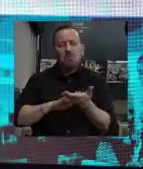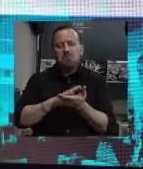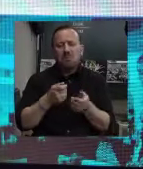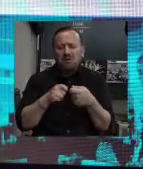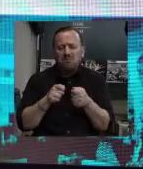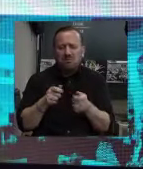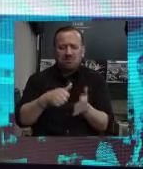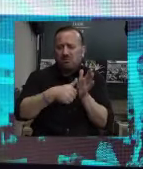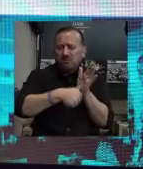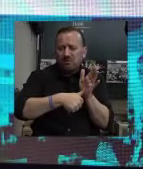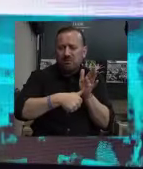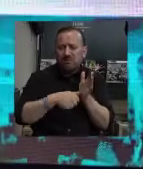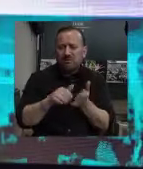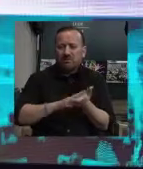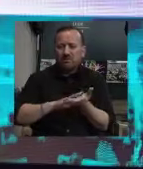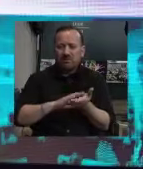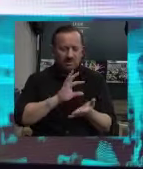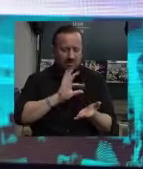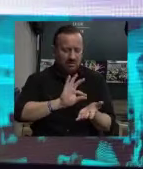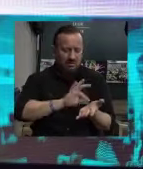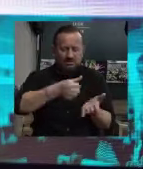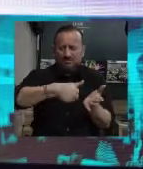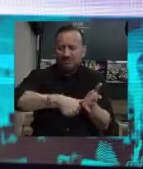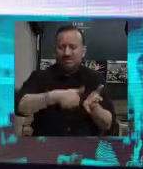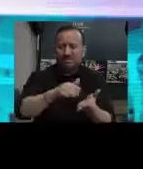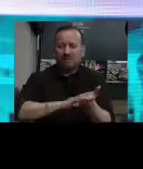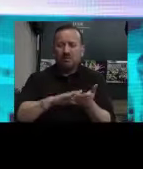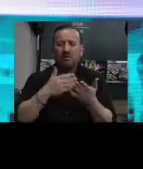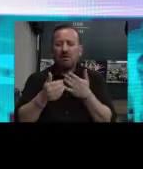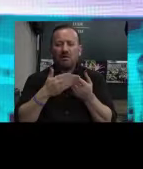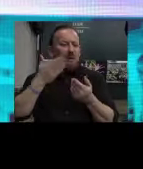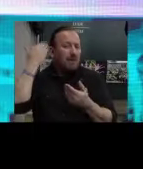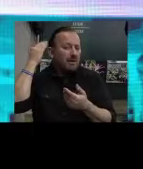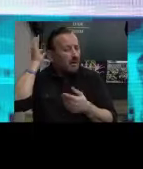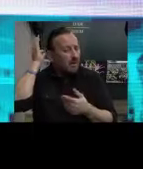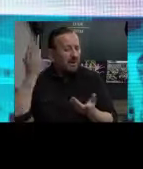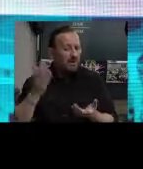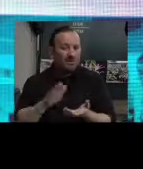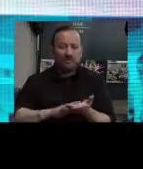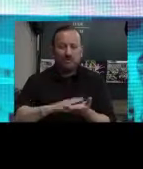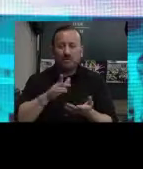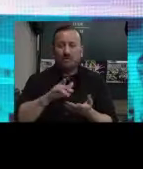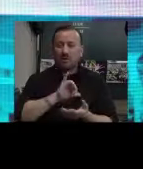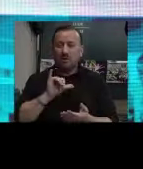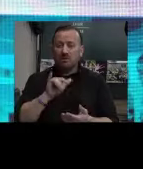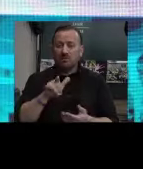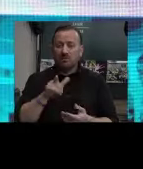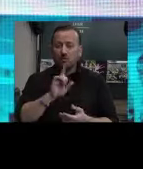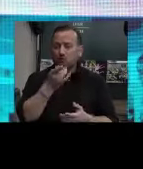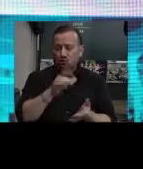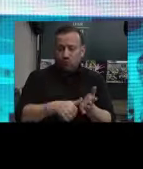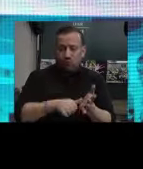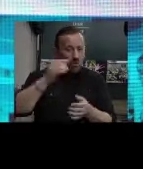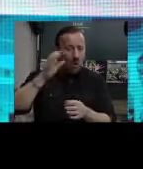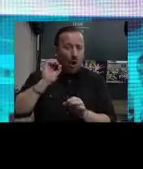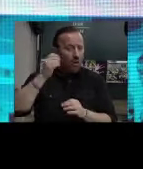sticker sí o haciendo unas manillas o pintando pelo porque al final no son los stickers ni el